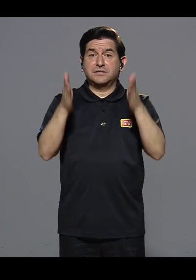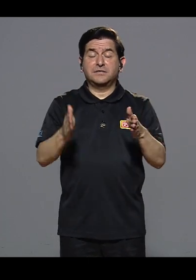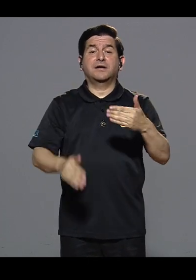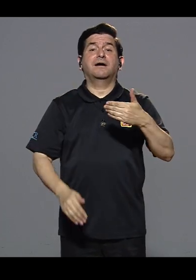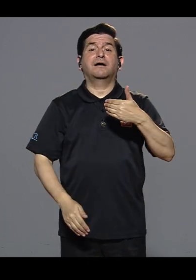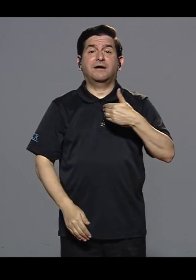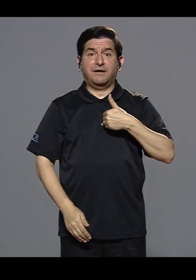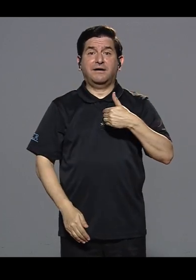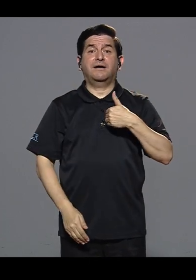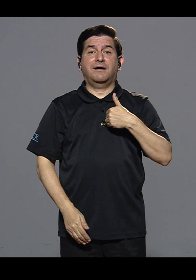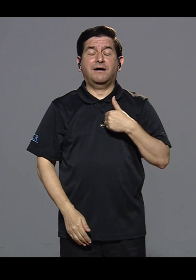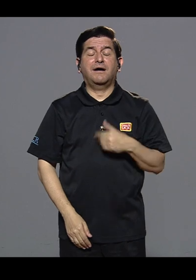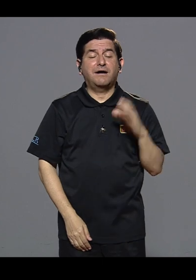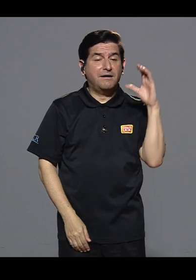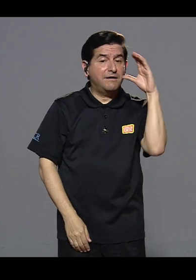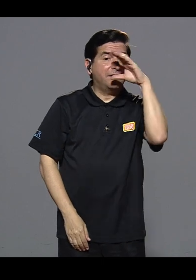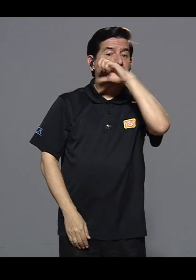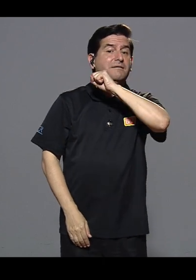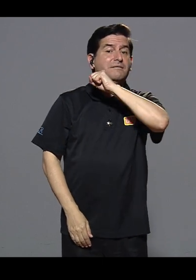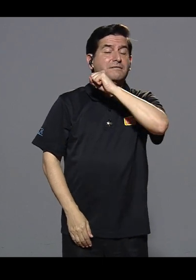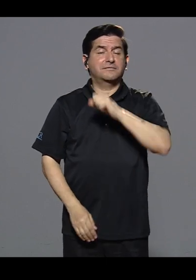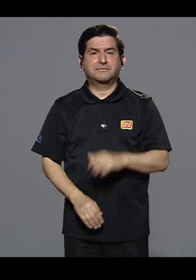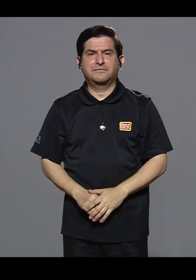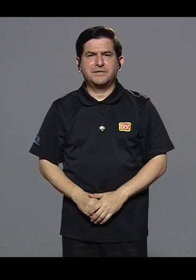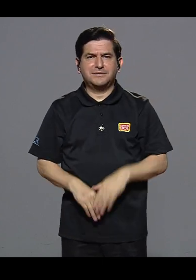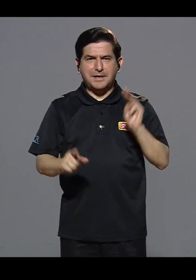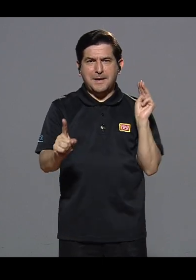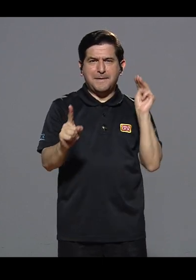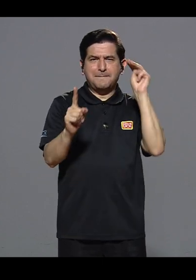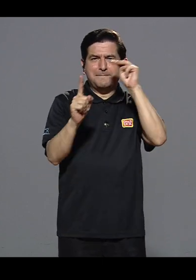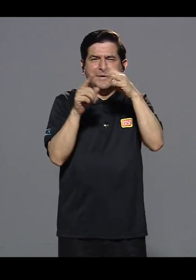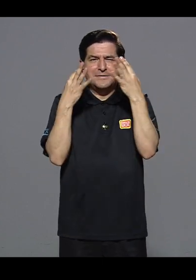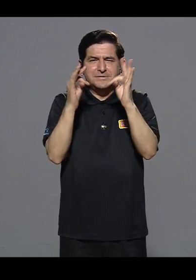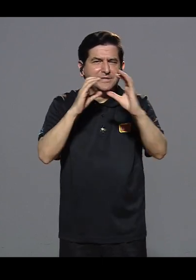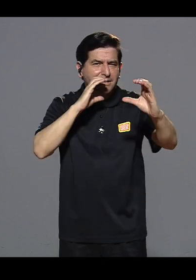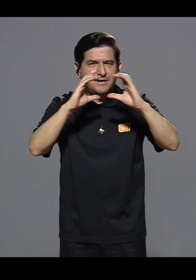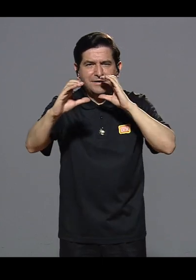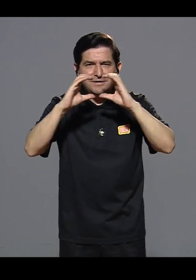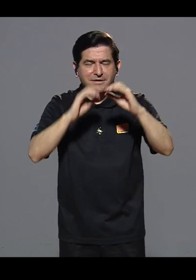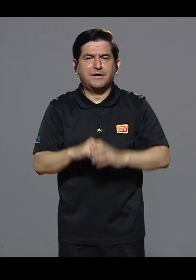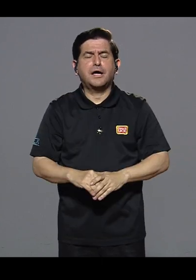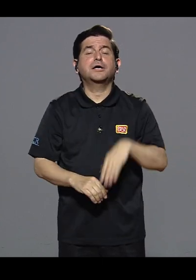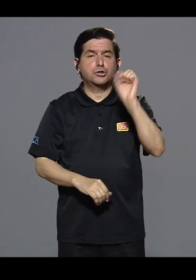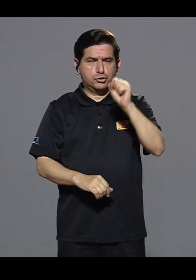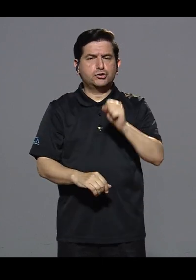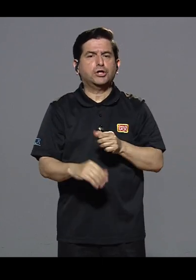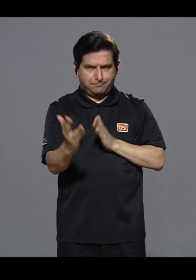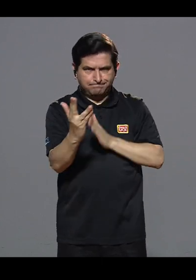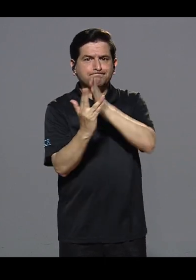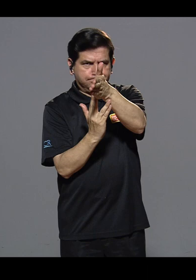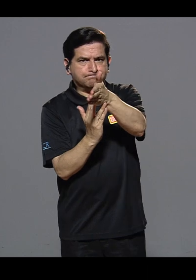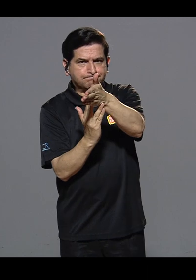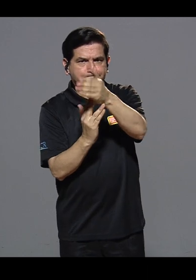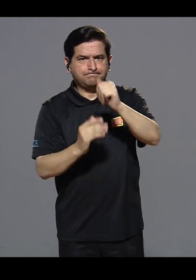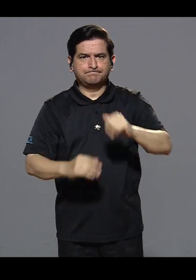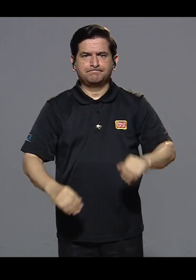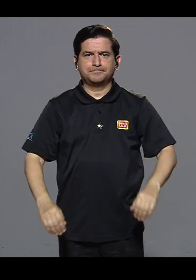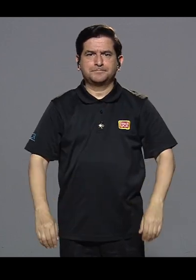los compañeros tienen que cerciorarse de que el mensaje que le intentamos transmitir llegue.